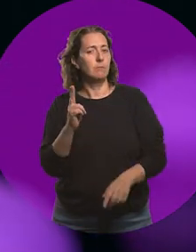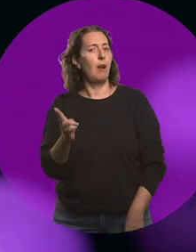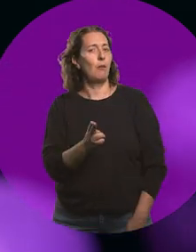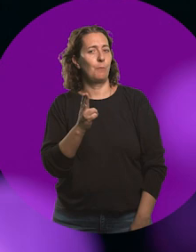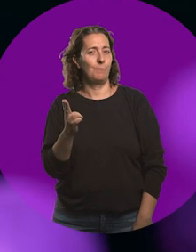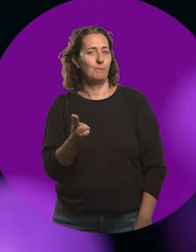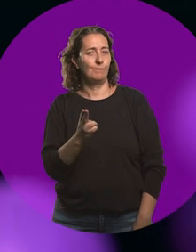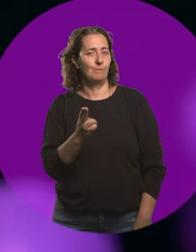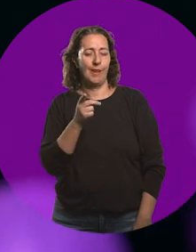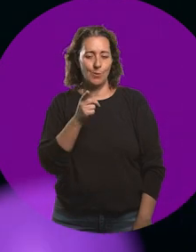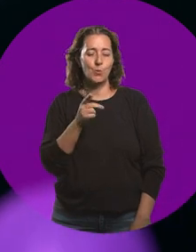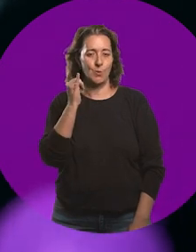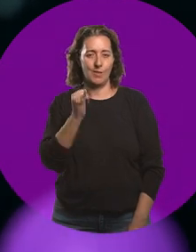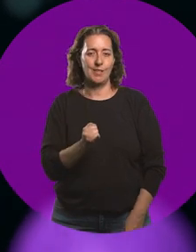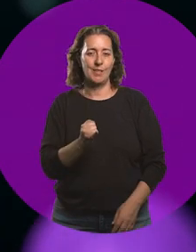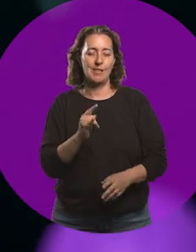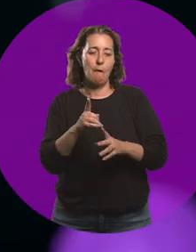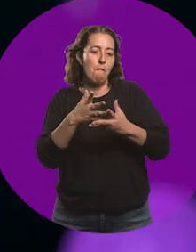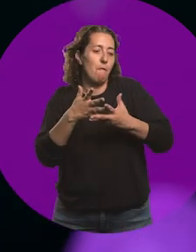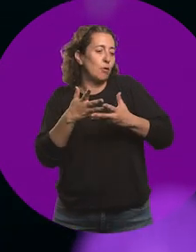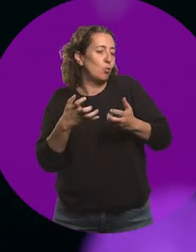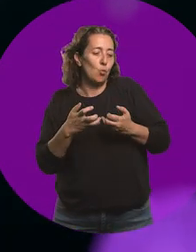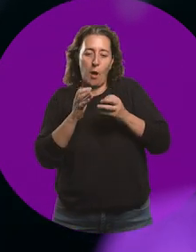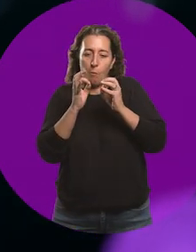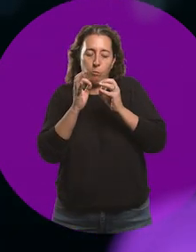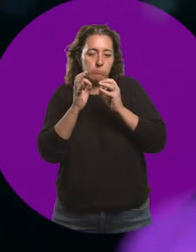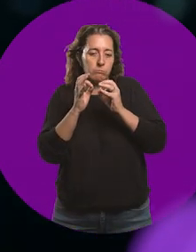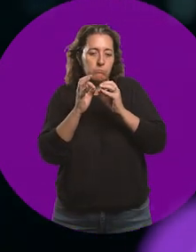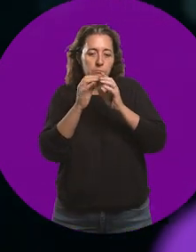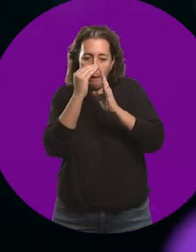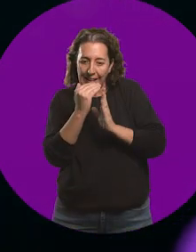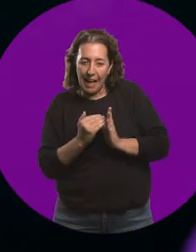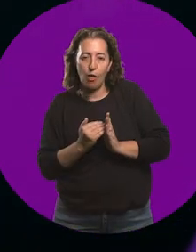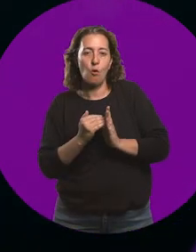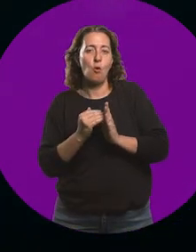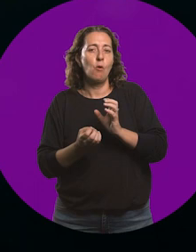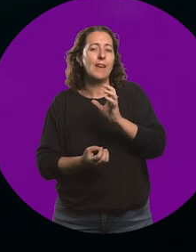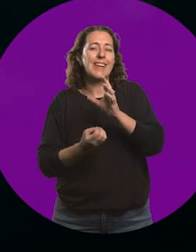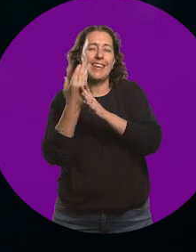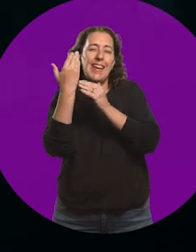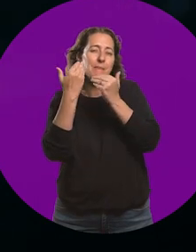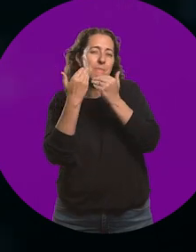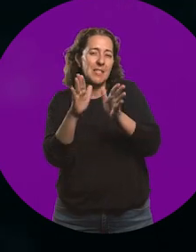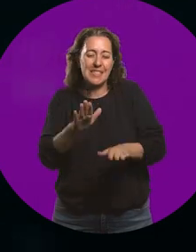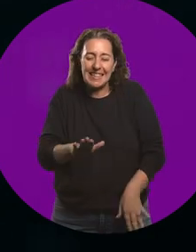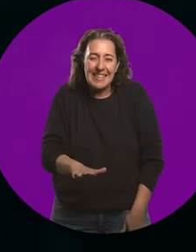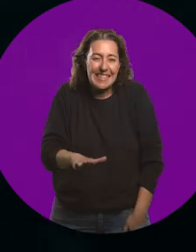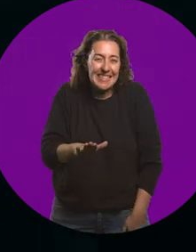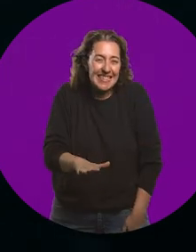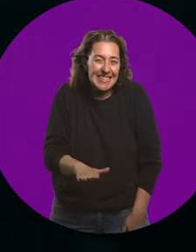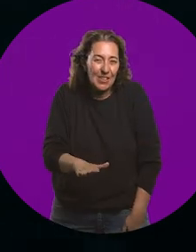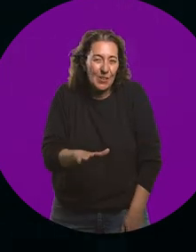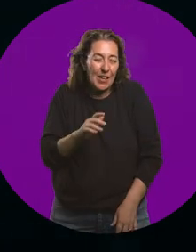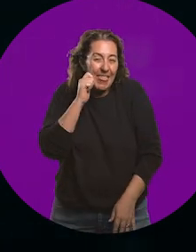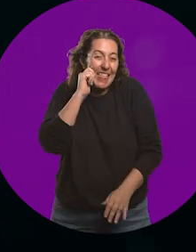eso. Sí, esa estructura se crea y se empieza a armar desde una edad tan temprana,